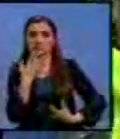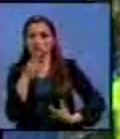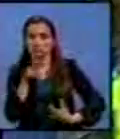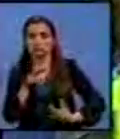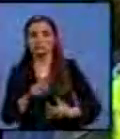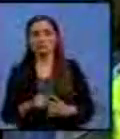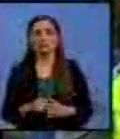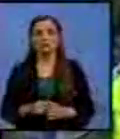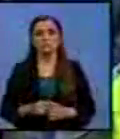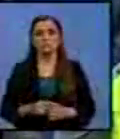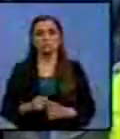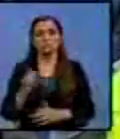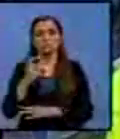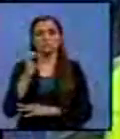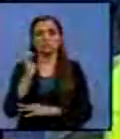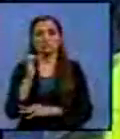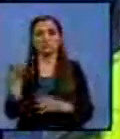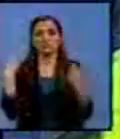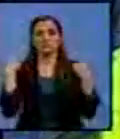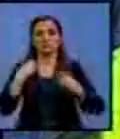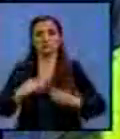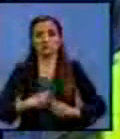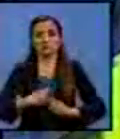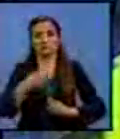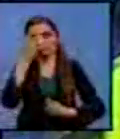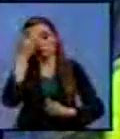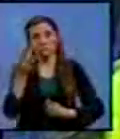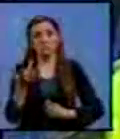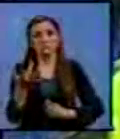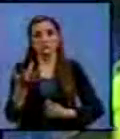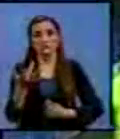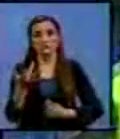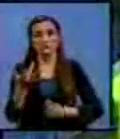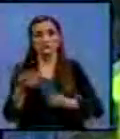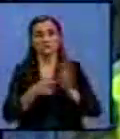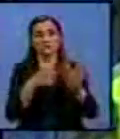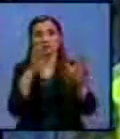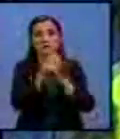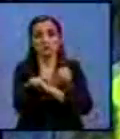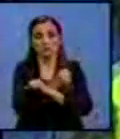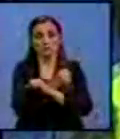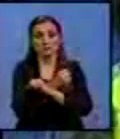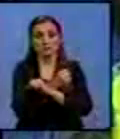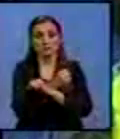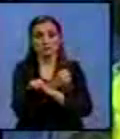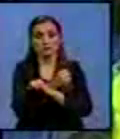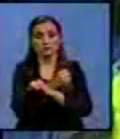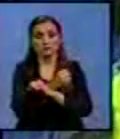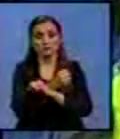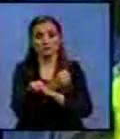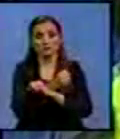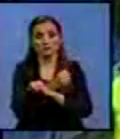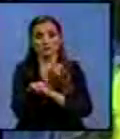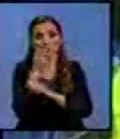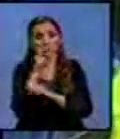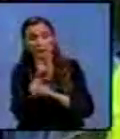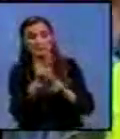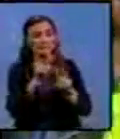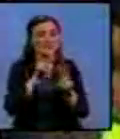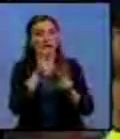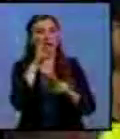Ya salieron en emergencia, ¿qué tienen que poner? El chaleco. ¿Por qué? De pronto nos va a coger en la noche. En la noche no se van a